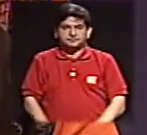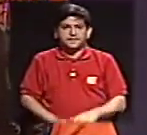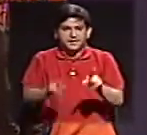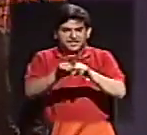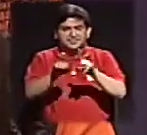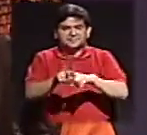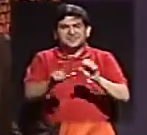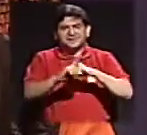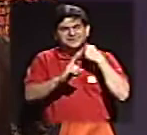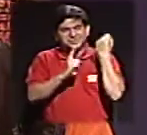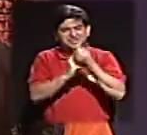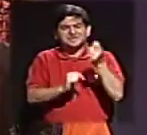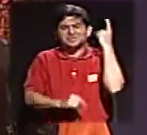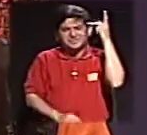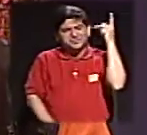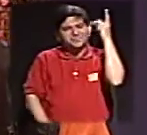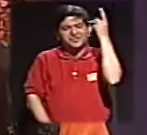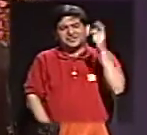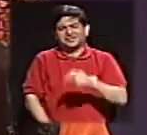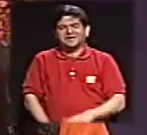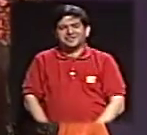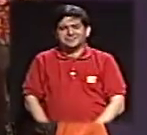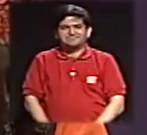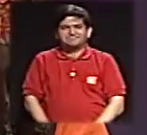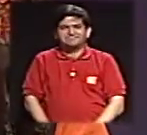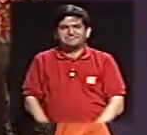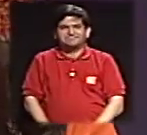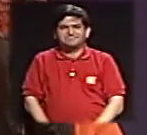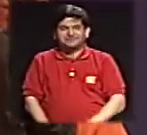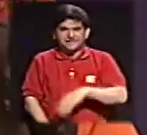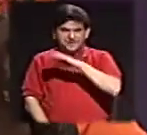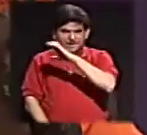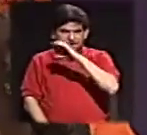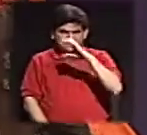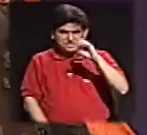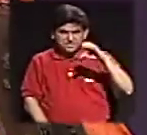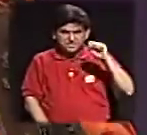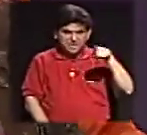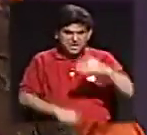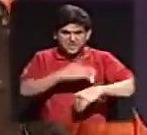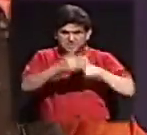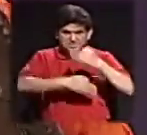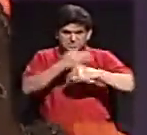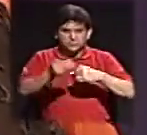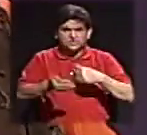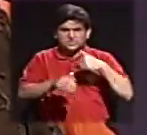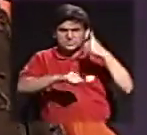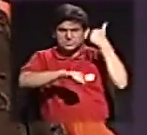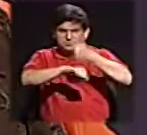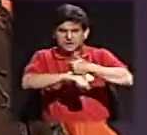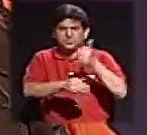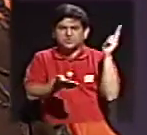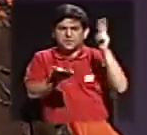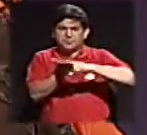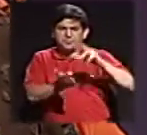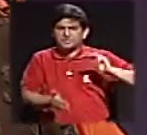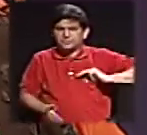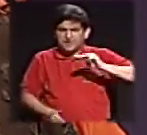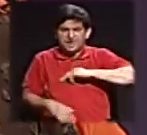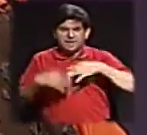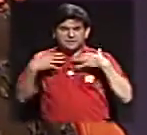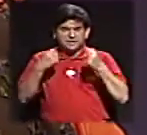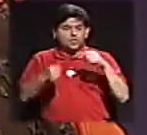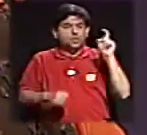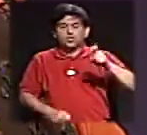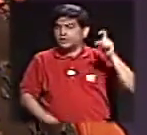política. ¿Verdad? Sería la Caja debería pasar ese protocolo a aprobación al Ministerio de Salud.